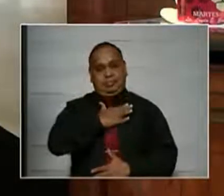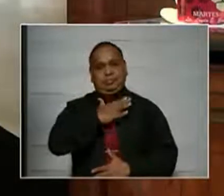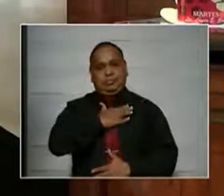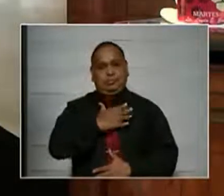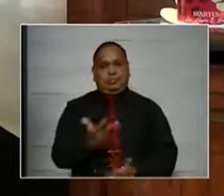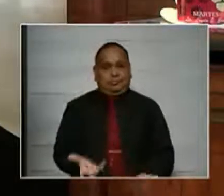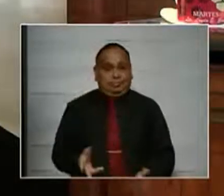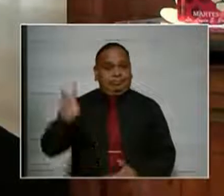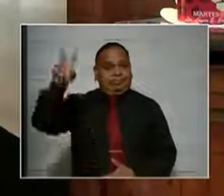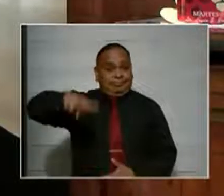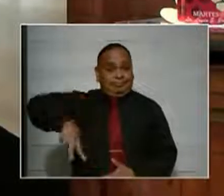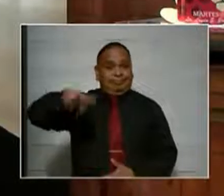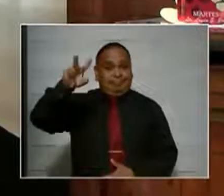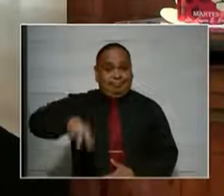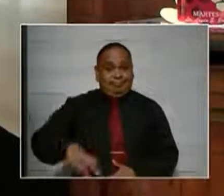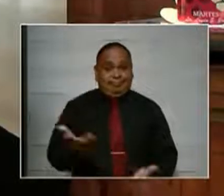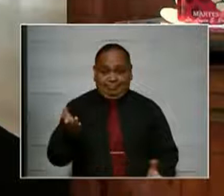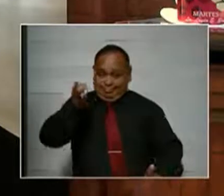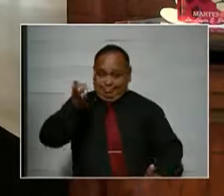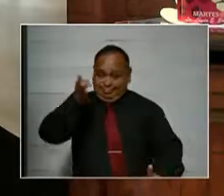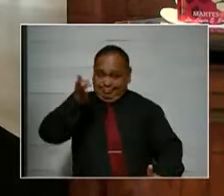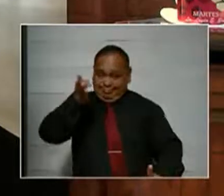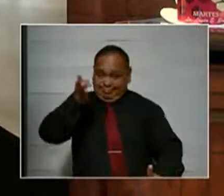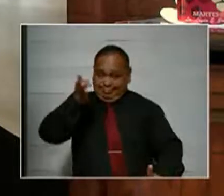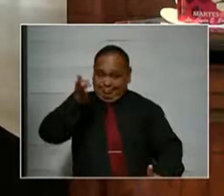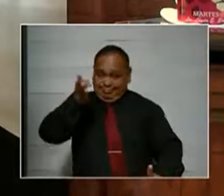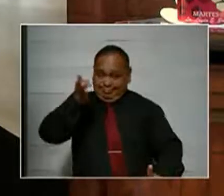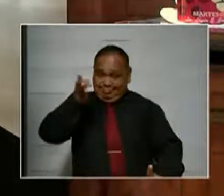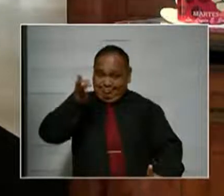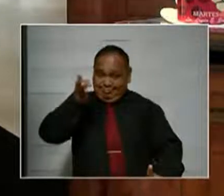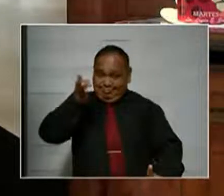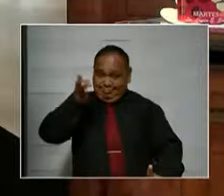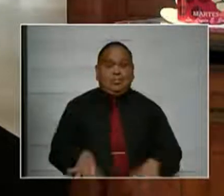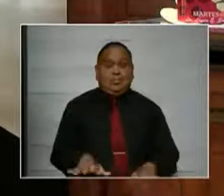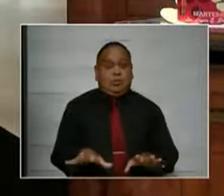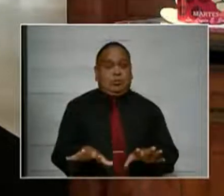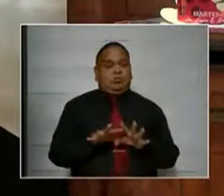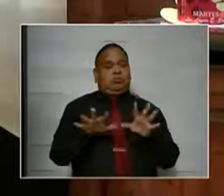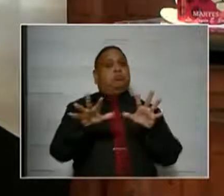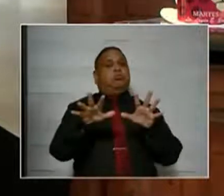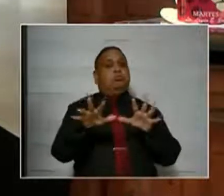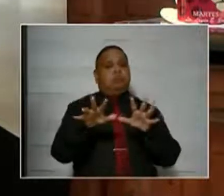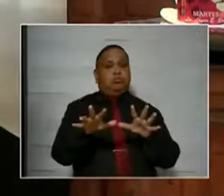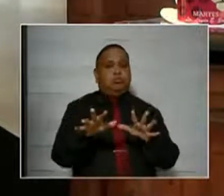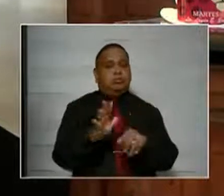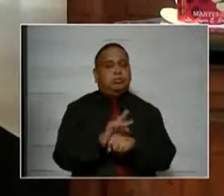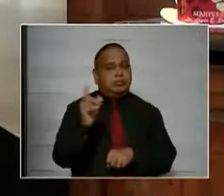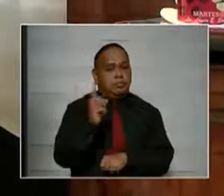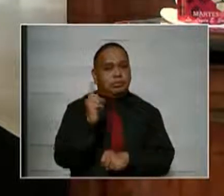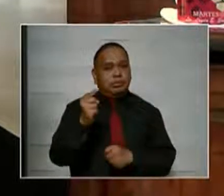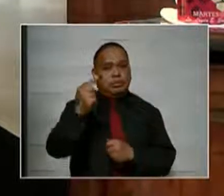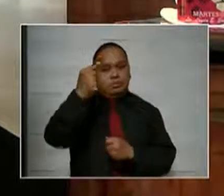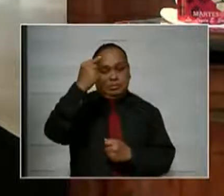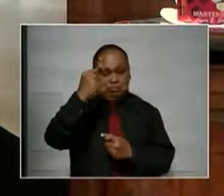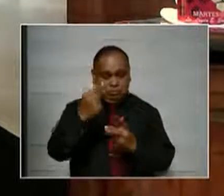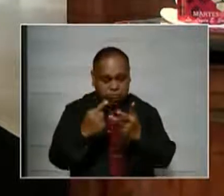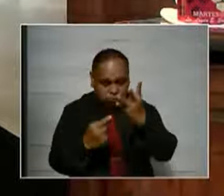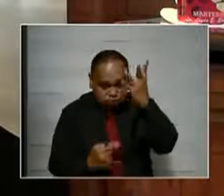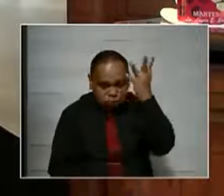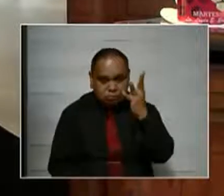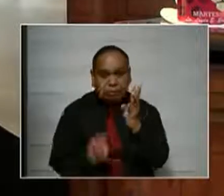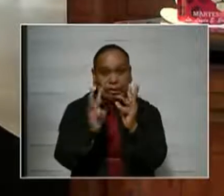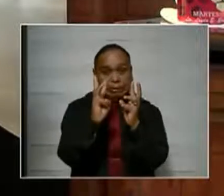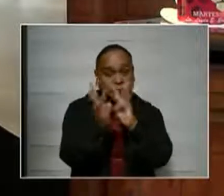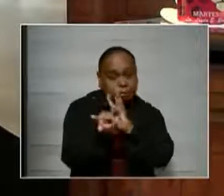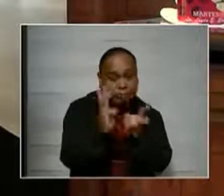Nosotros hemos enfocado esto lo delito que me tiene asombrada en verdad es una antología se debe de